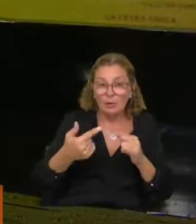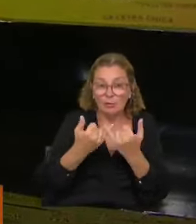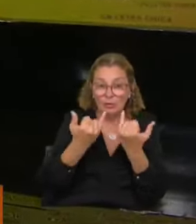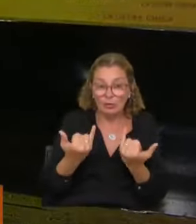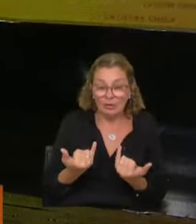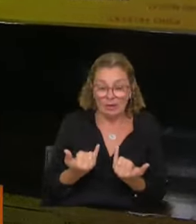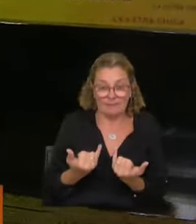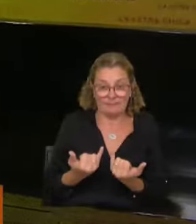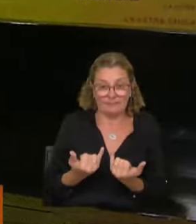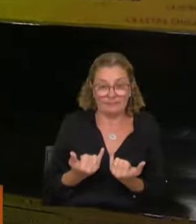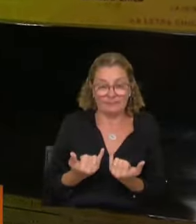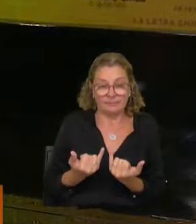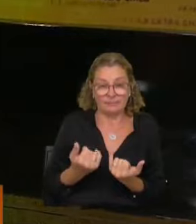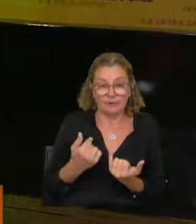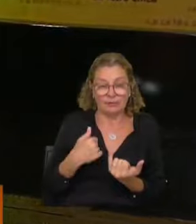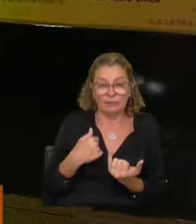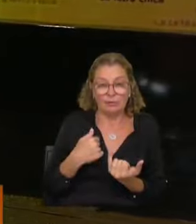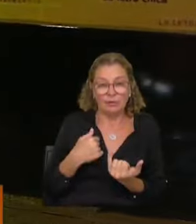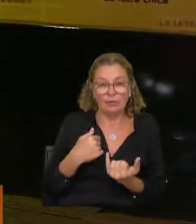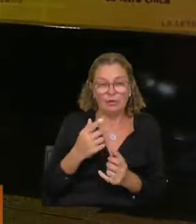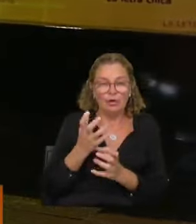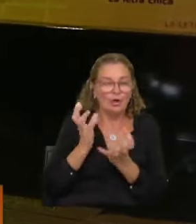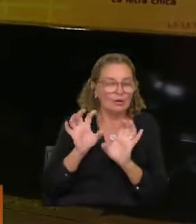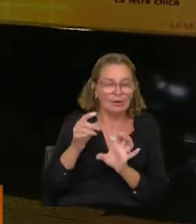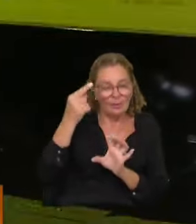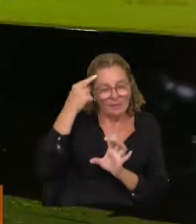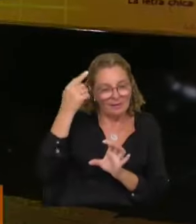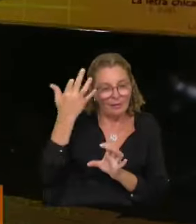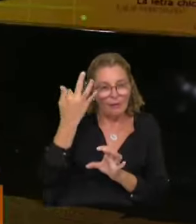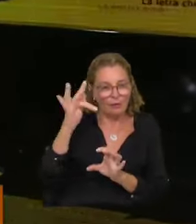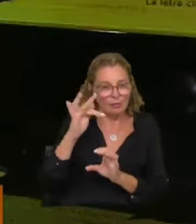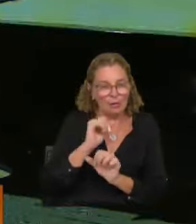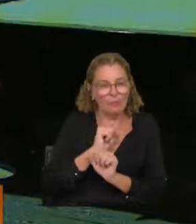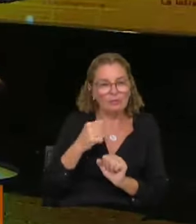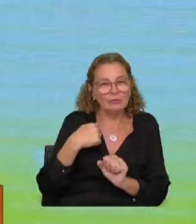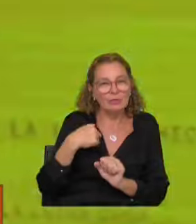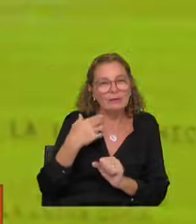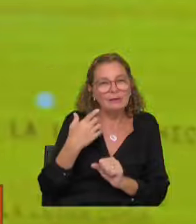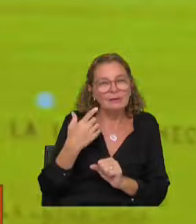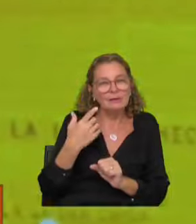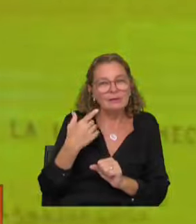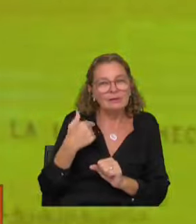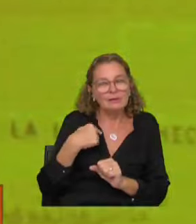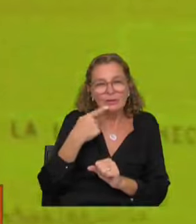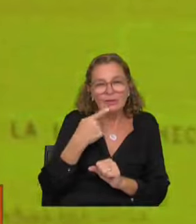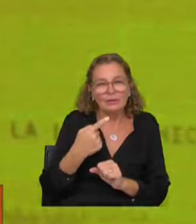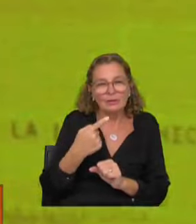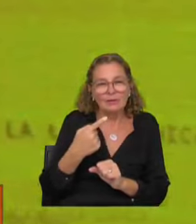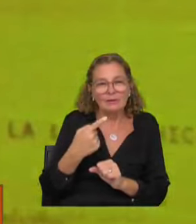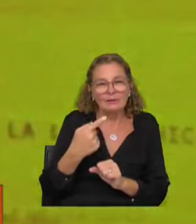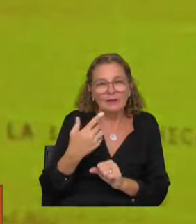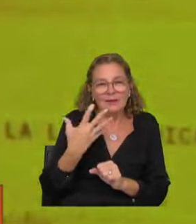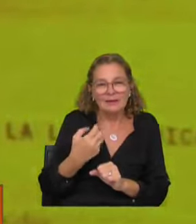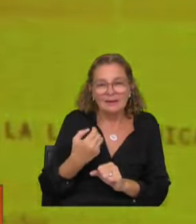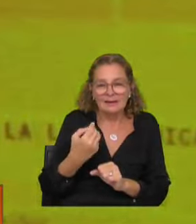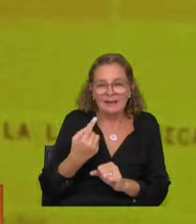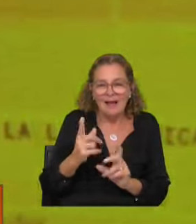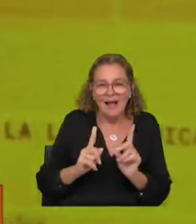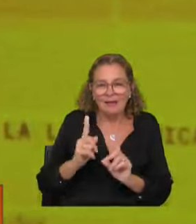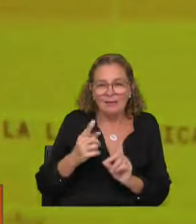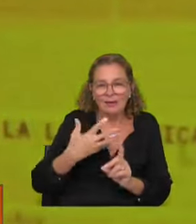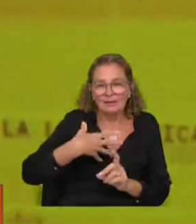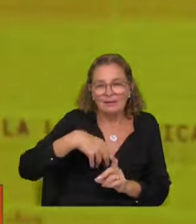este yo yo me niego a pensar que no hay un futuro posible Yo creo que tiene que ser una voluntad expresa pero que tiene que